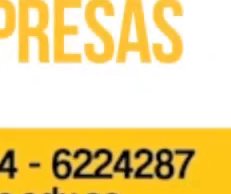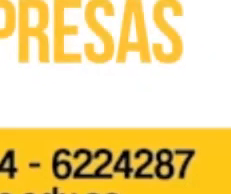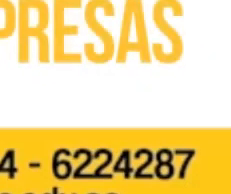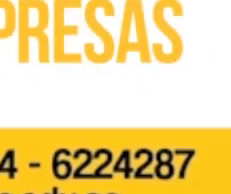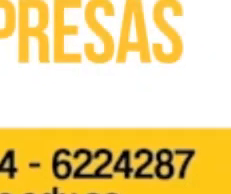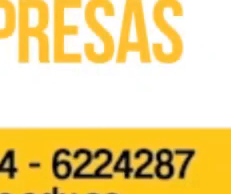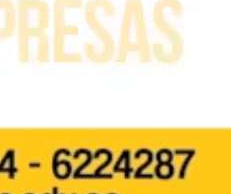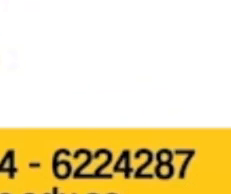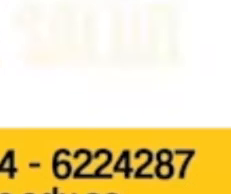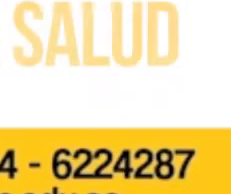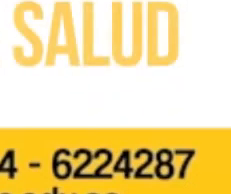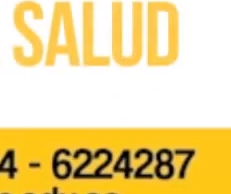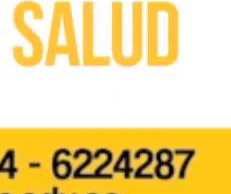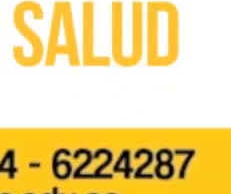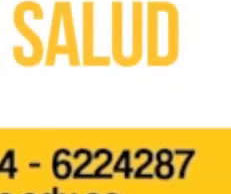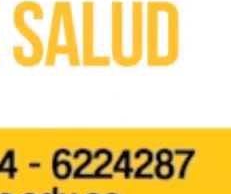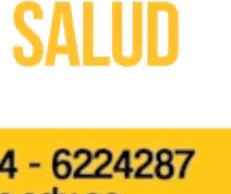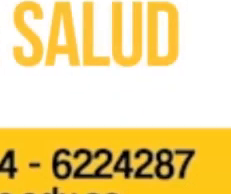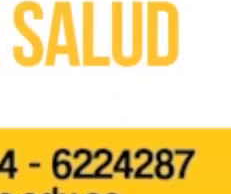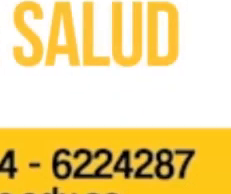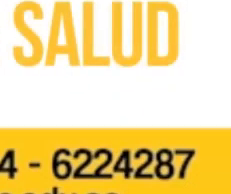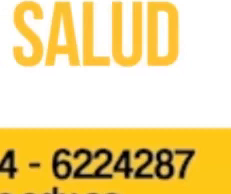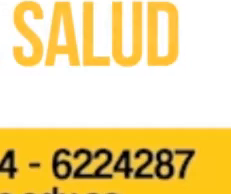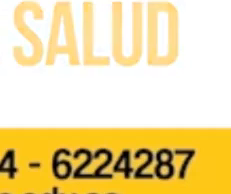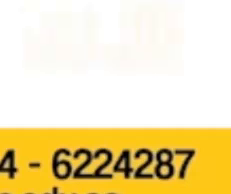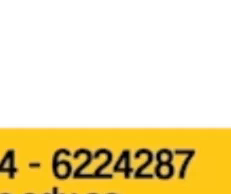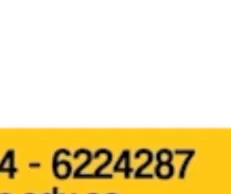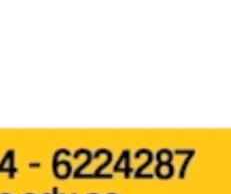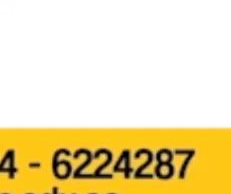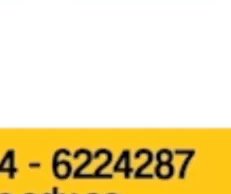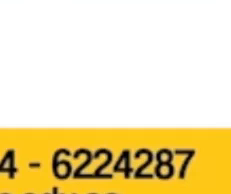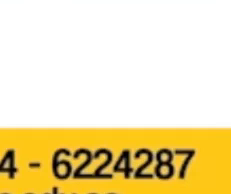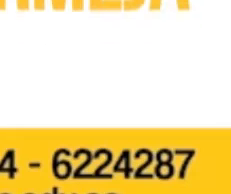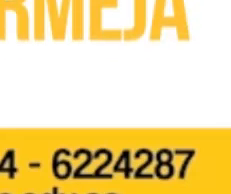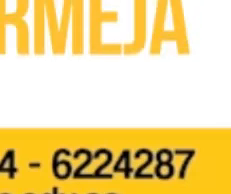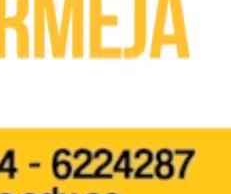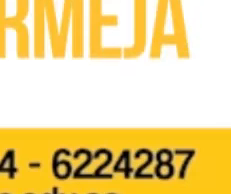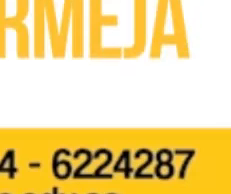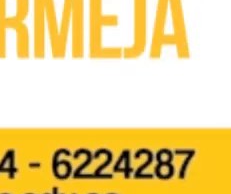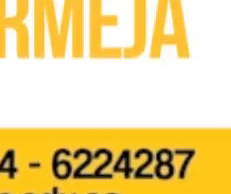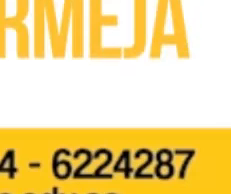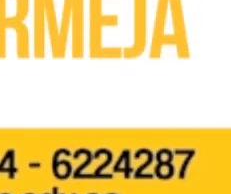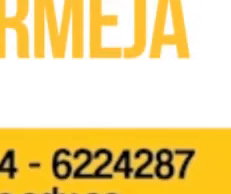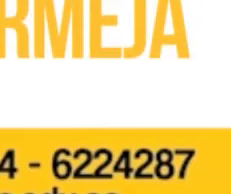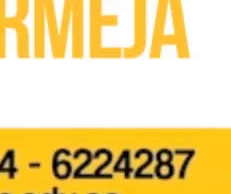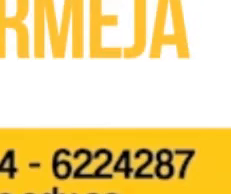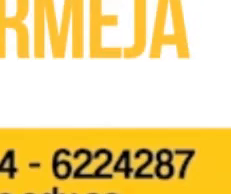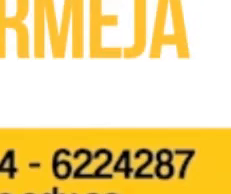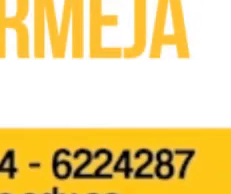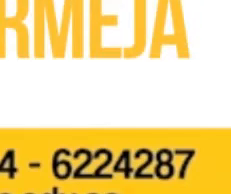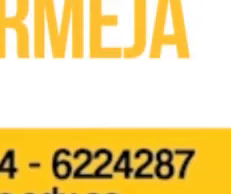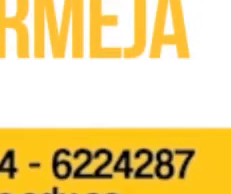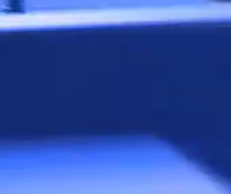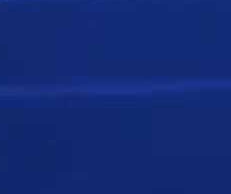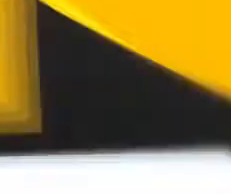Alta Gerencia de Empresas y Gerencia de Empresas de Salud, ubicados en la Normal Cristo Rey, Barranca Bermeja.